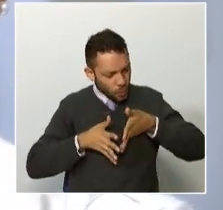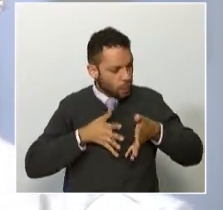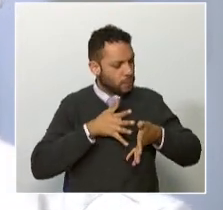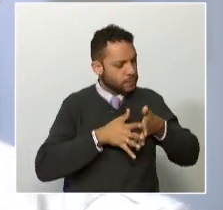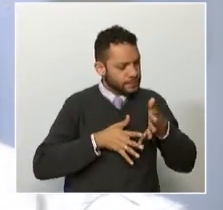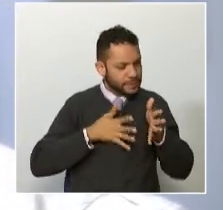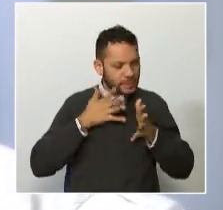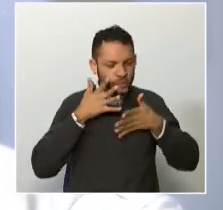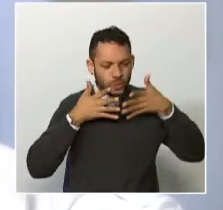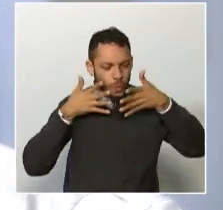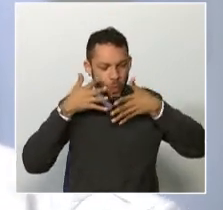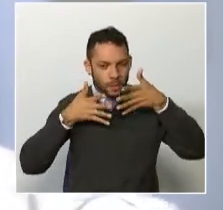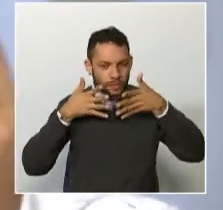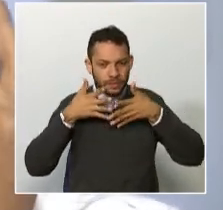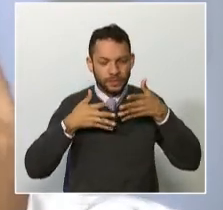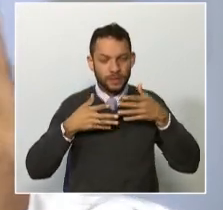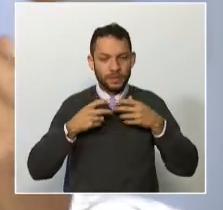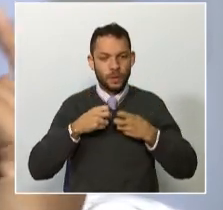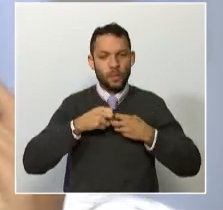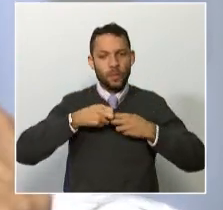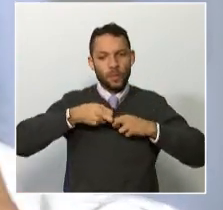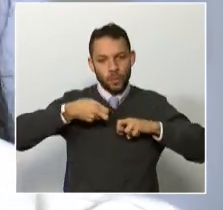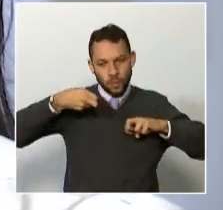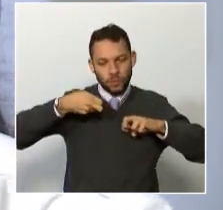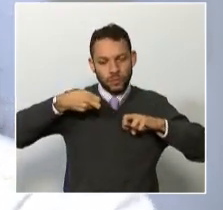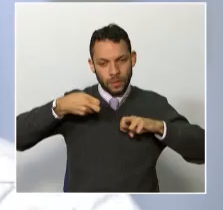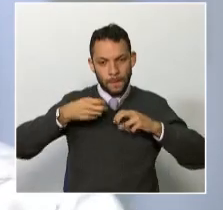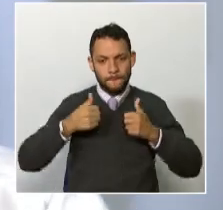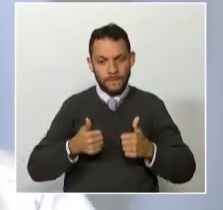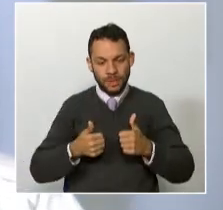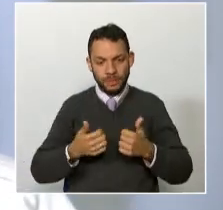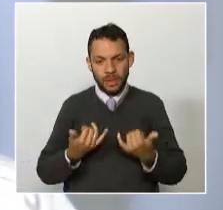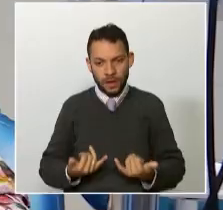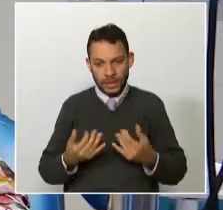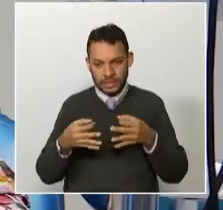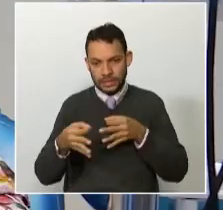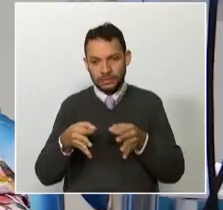nuestro sistema muscular. Ahora les explico cómo lo vamos a hacer, perdón.